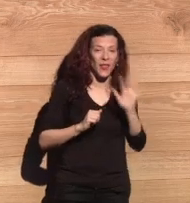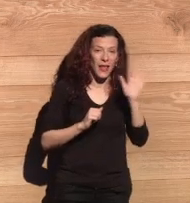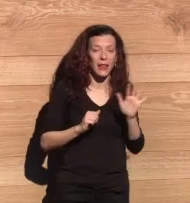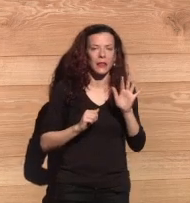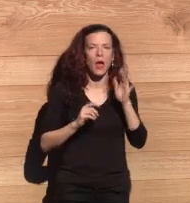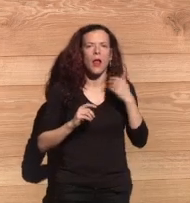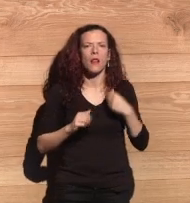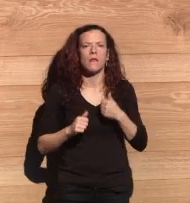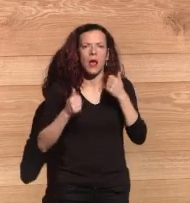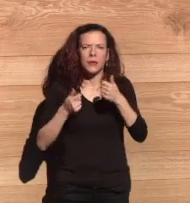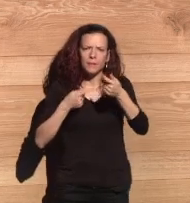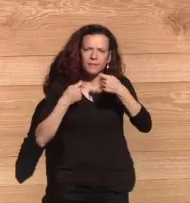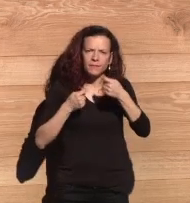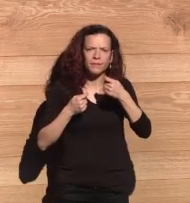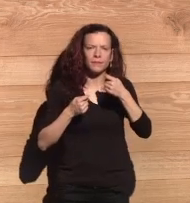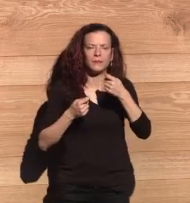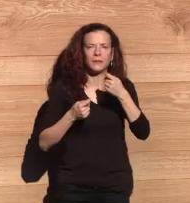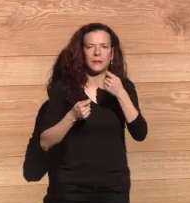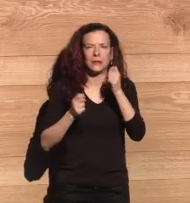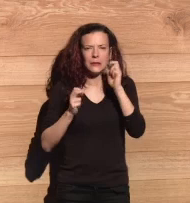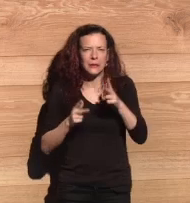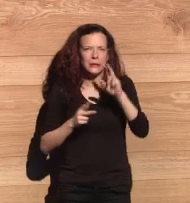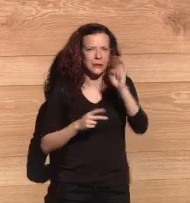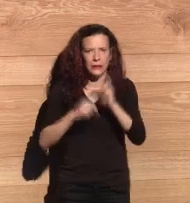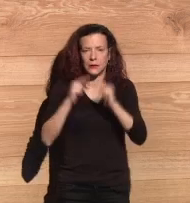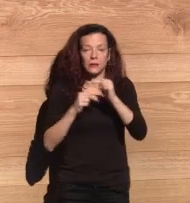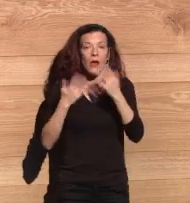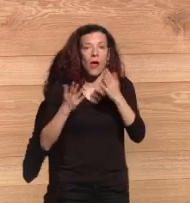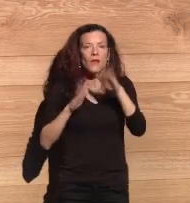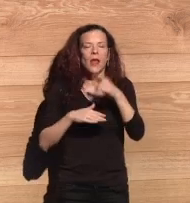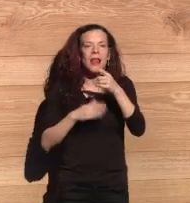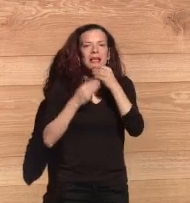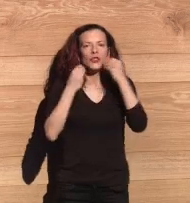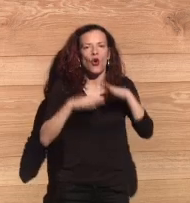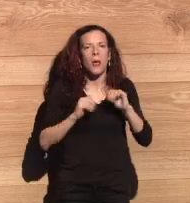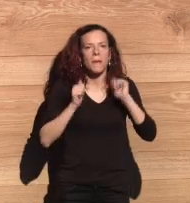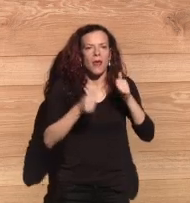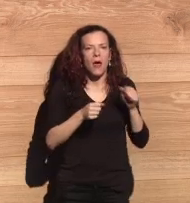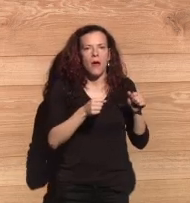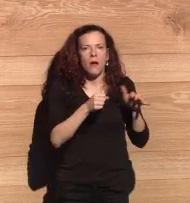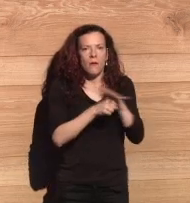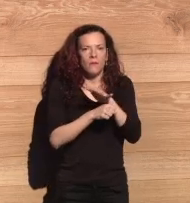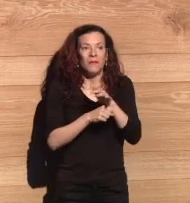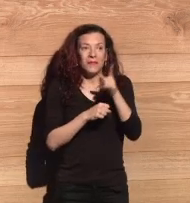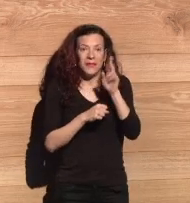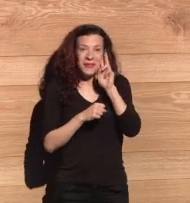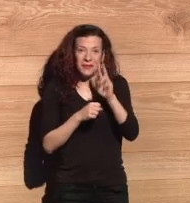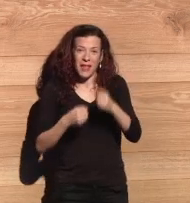y empezó a hacer un tipo de... o sea, empezó un poco pues a cubrir esa historia, que son un poco... está relacionado con las fotografías